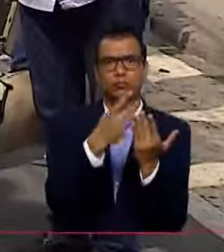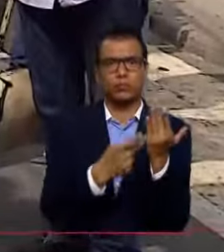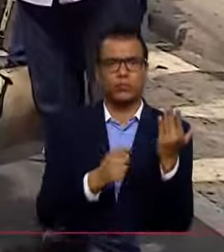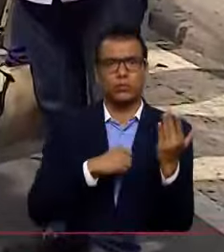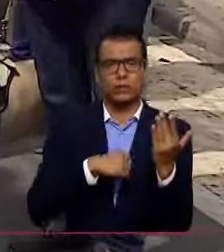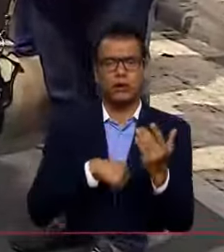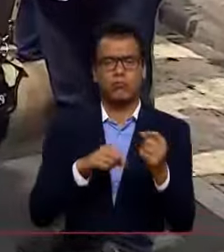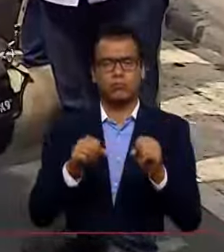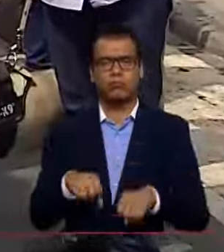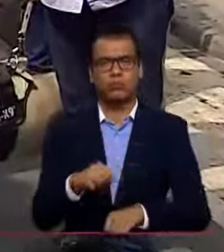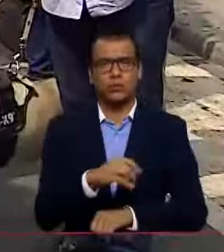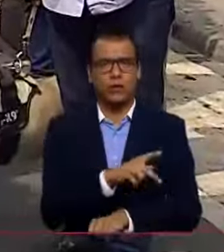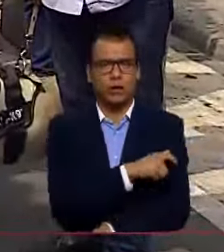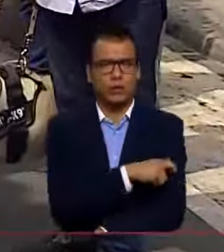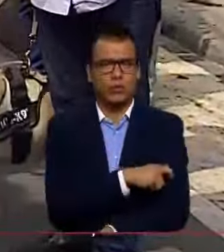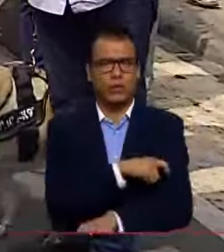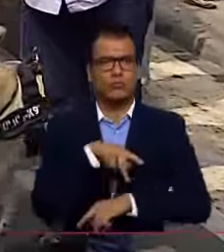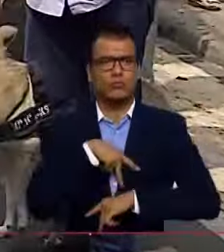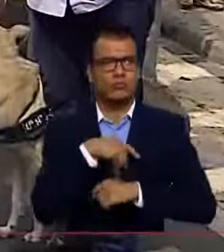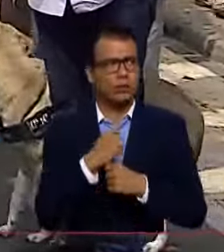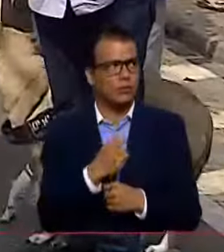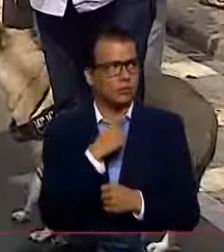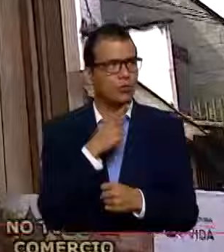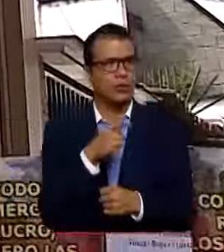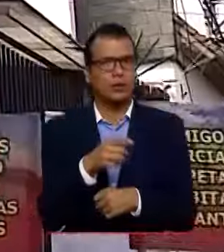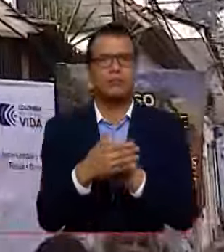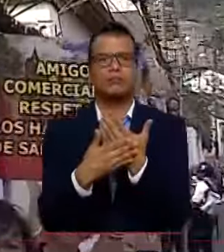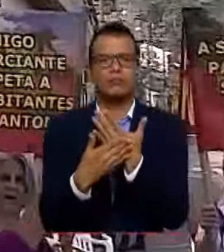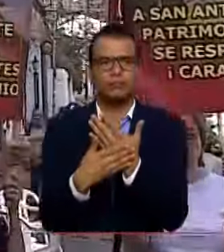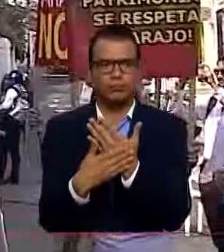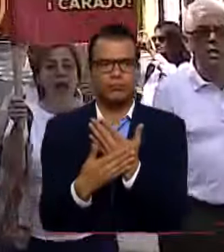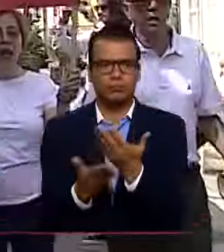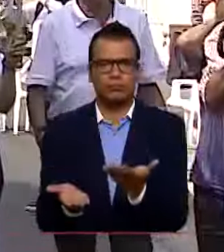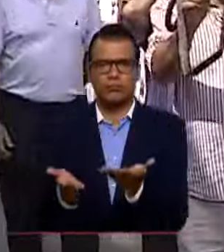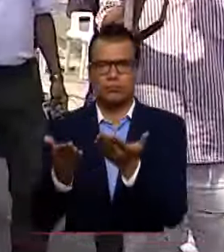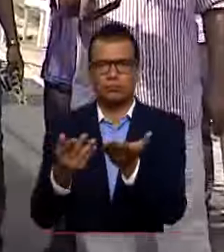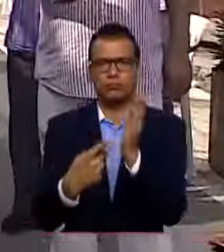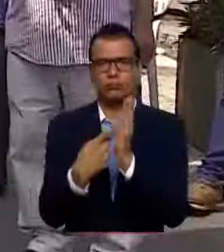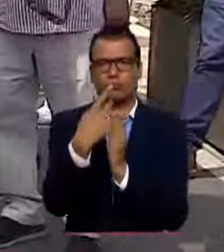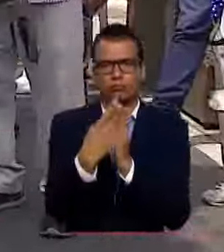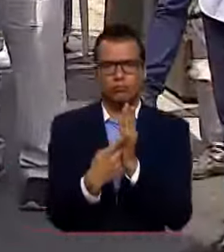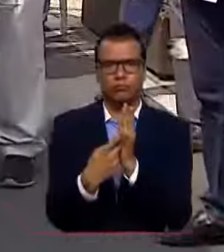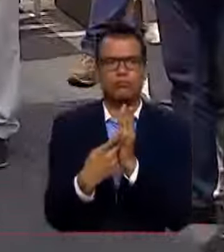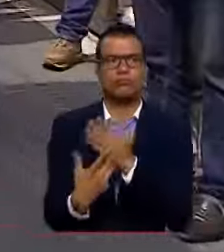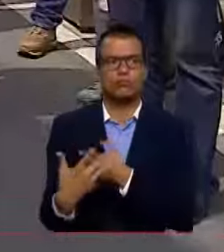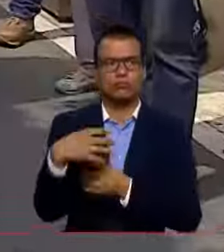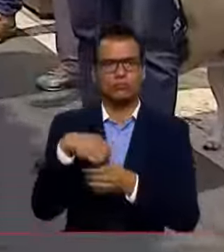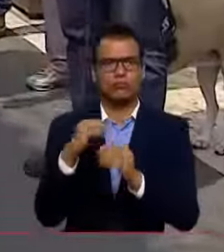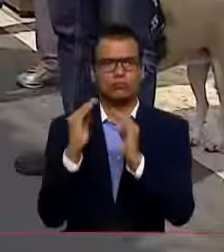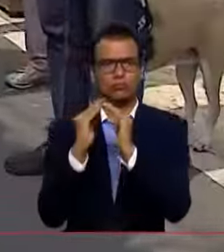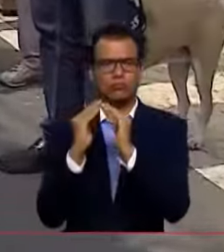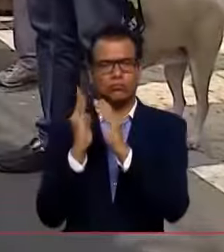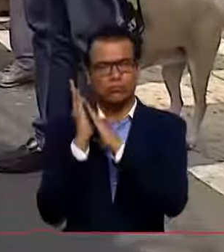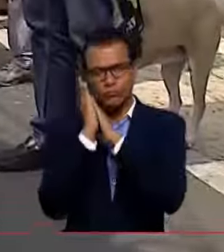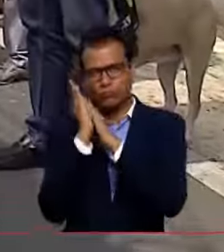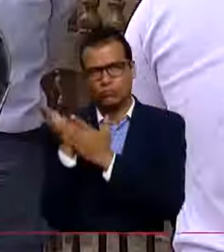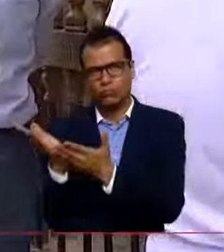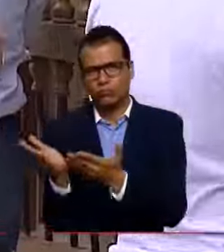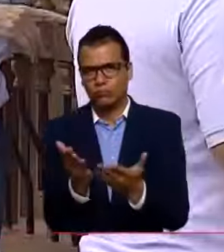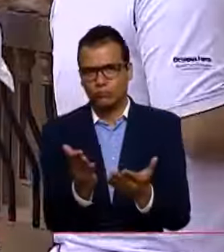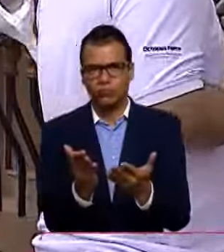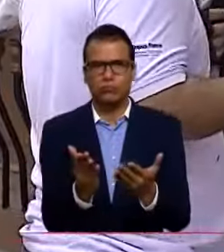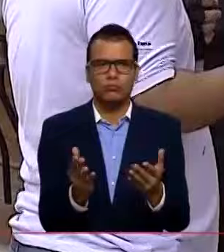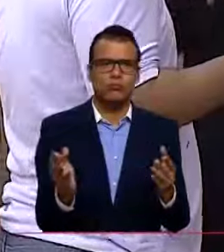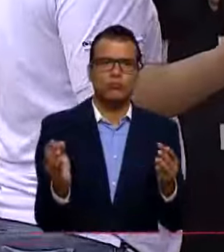aprobación donde presenta un proyecto con alojamiento para visitantes y